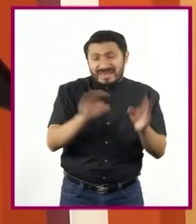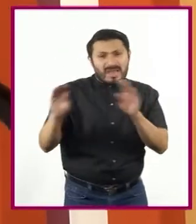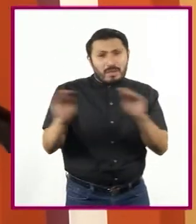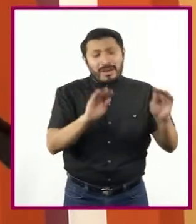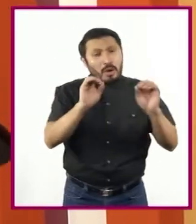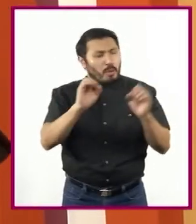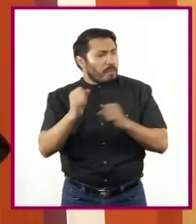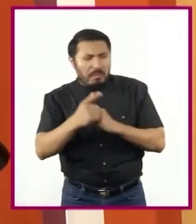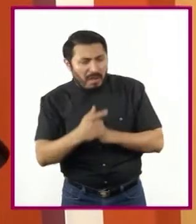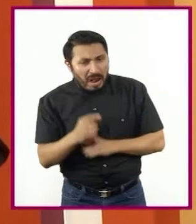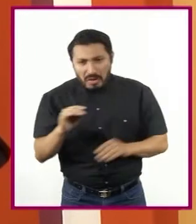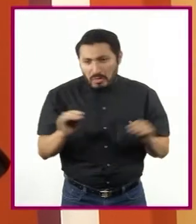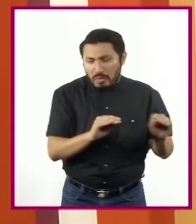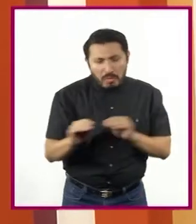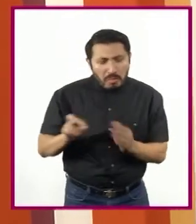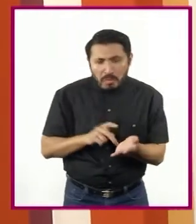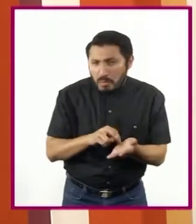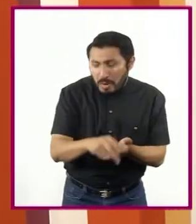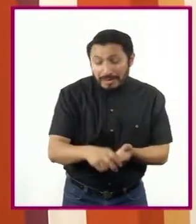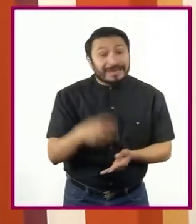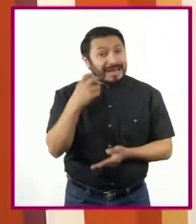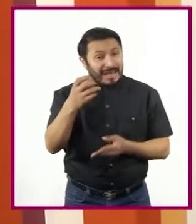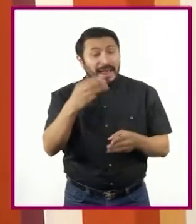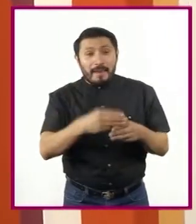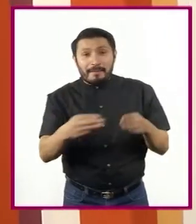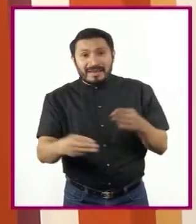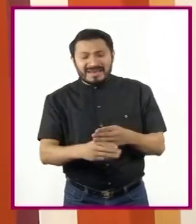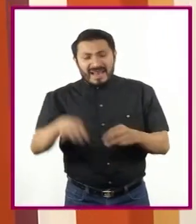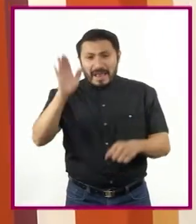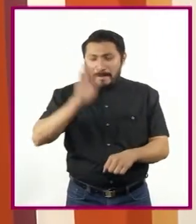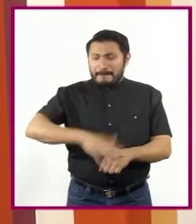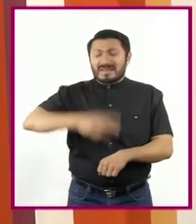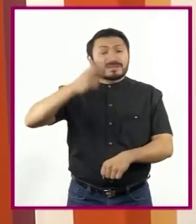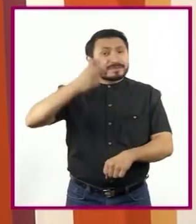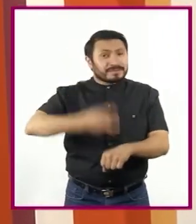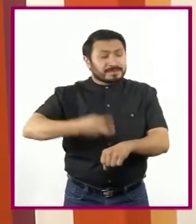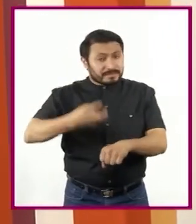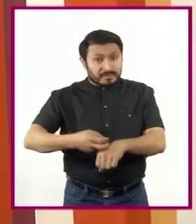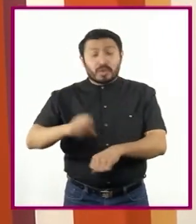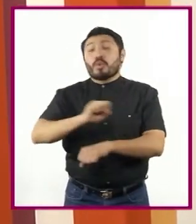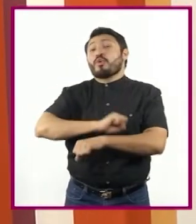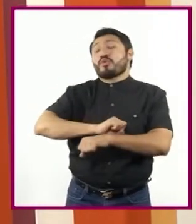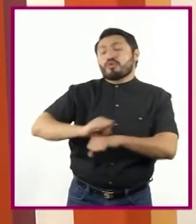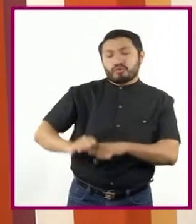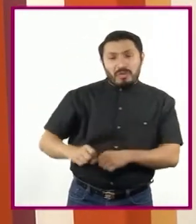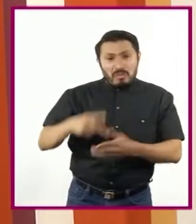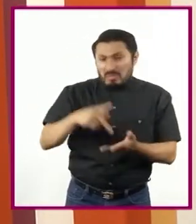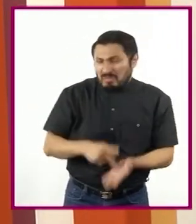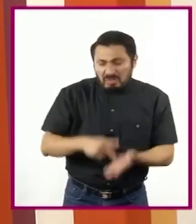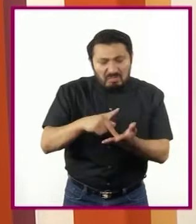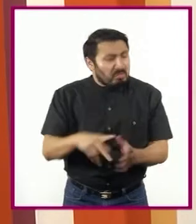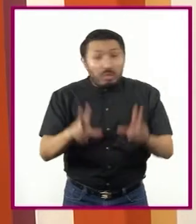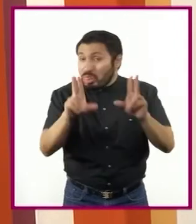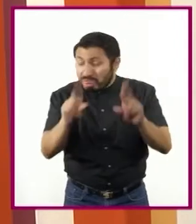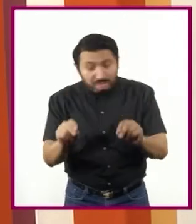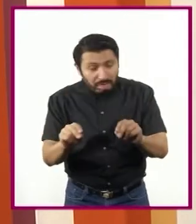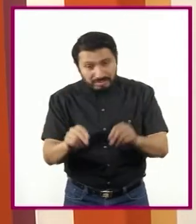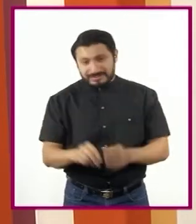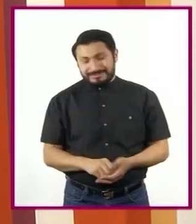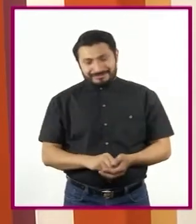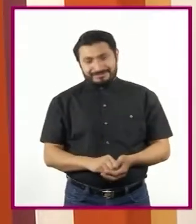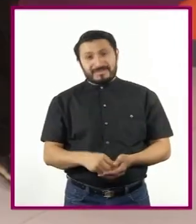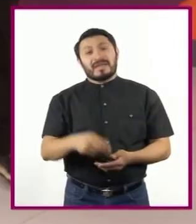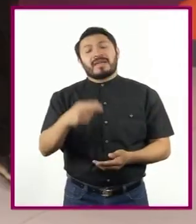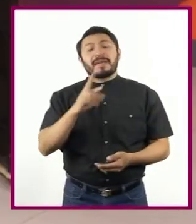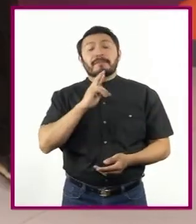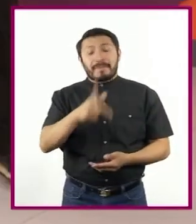ya que este material tiene la característica de ser más resistente, liviano y brinda mayor estabilidad a quien lo utiliza.